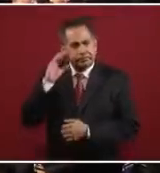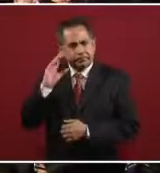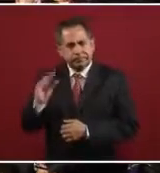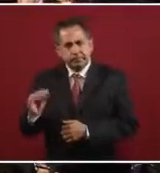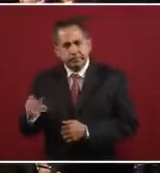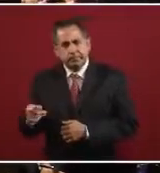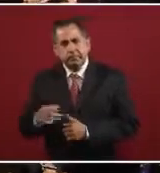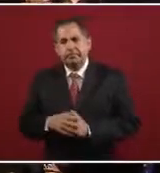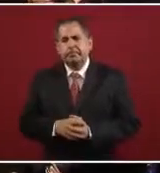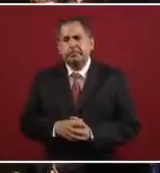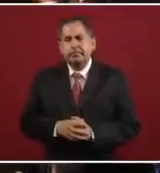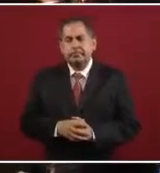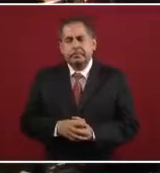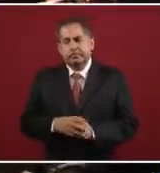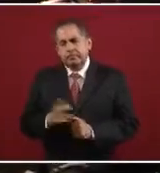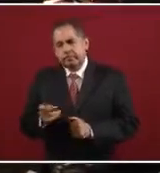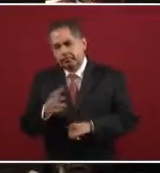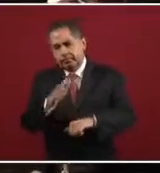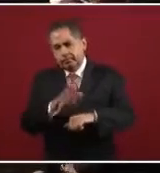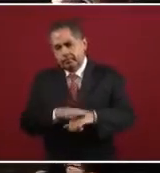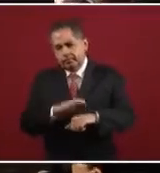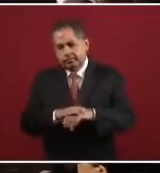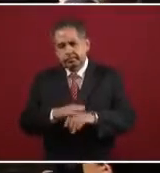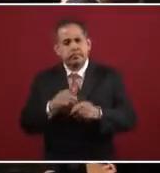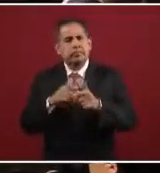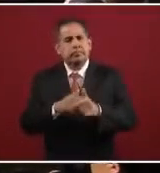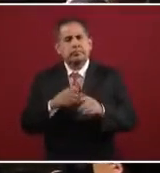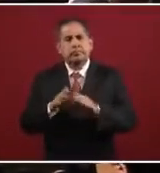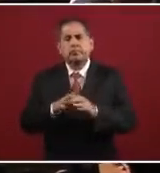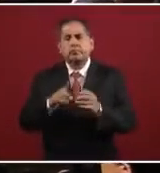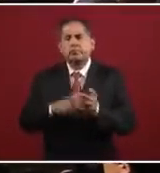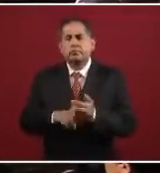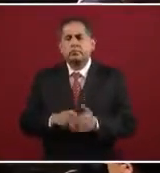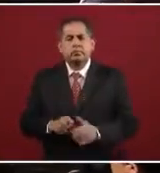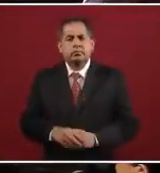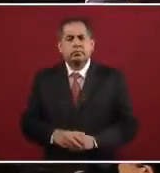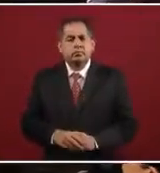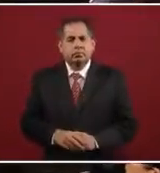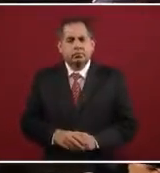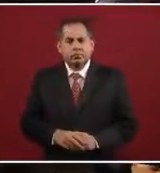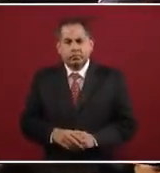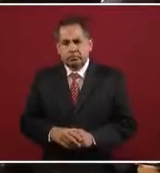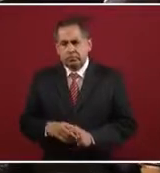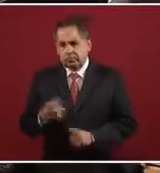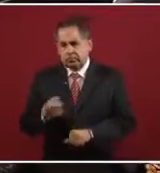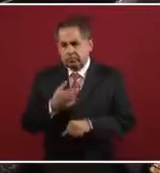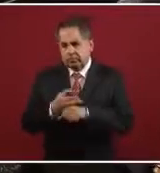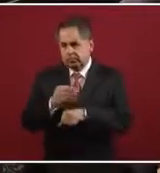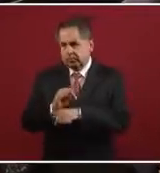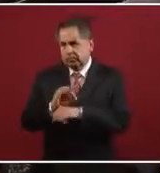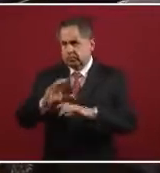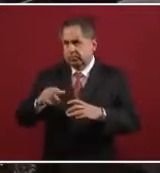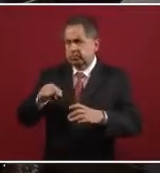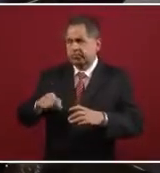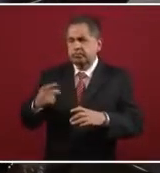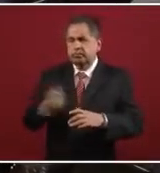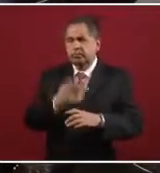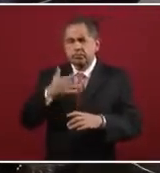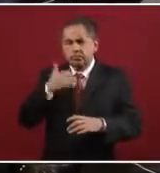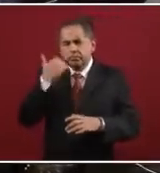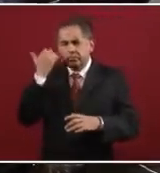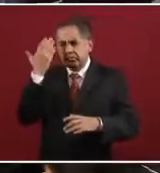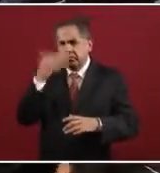señor presidente, y yo sé que el secretario Durazo nos va a dar detalles del secretario de la Defensa. Sin embargo, me gustaría